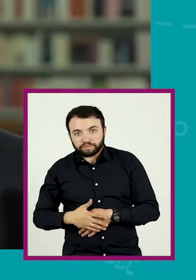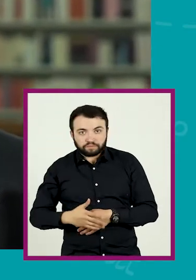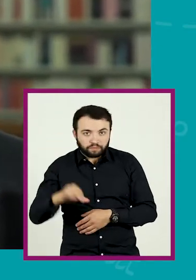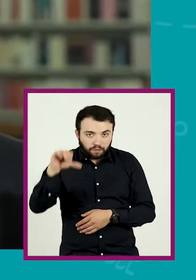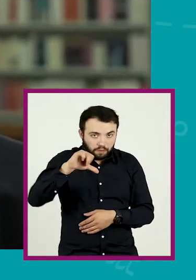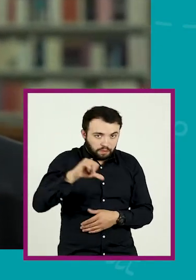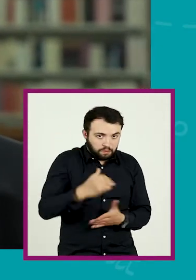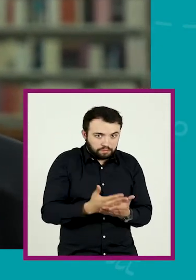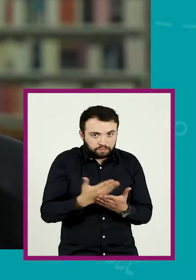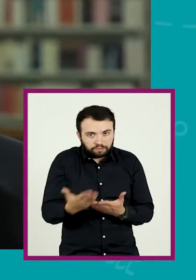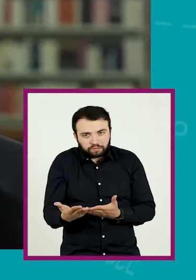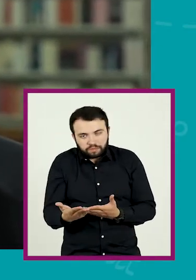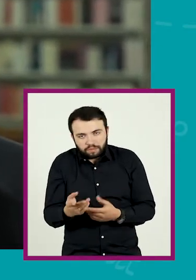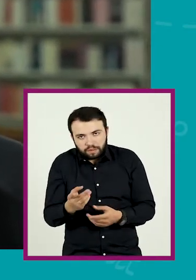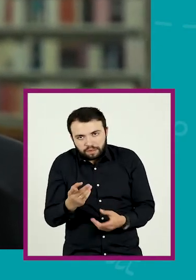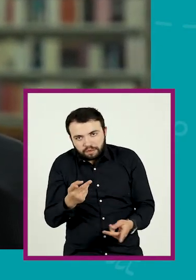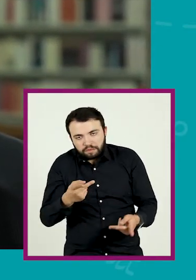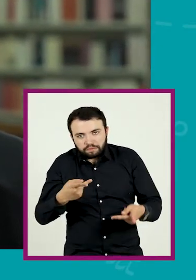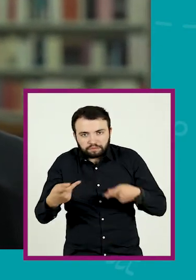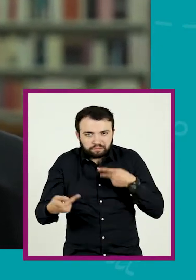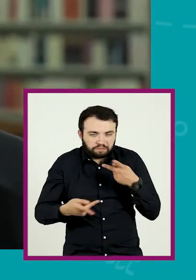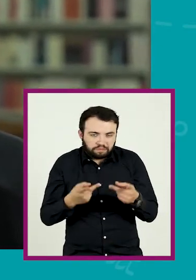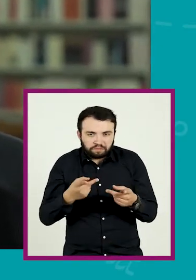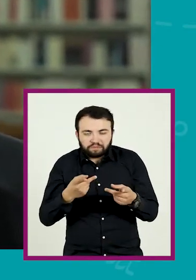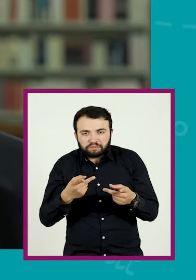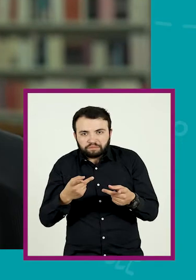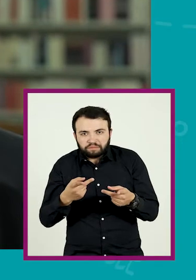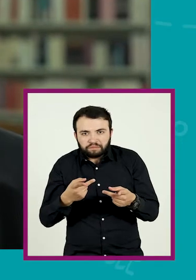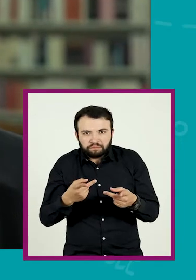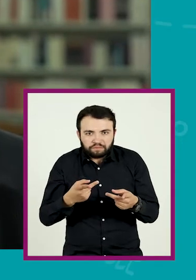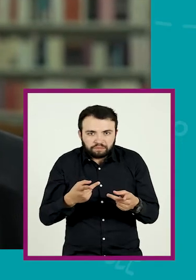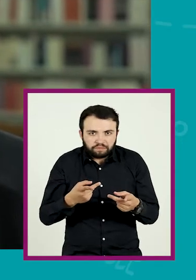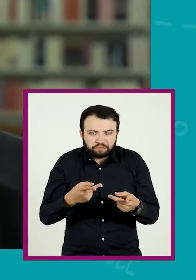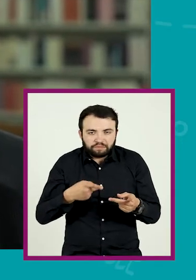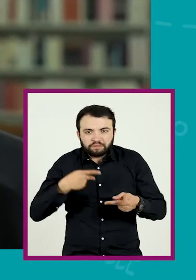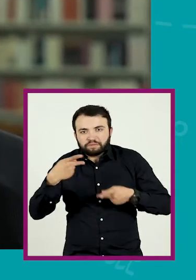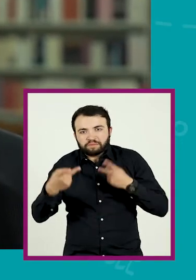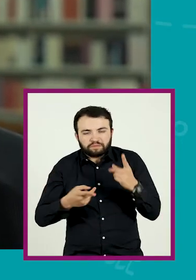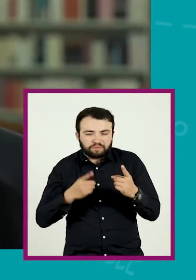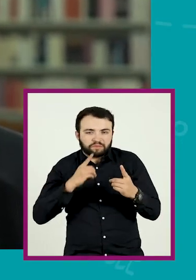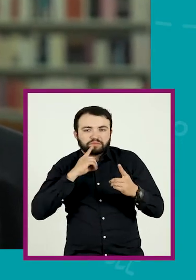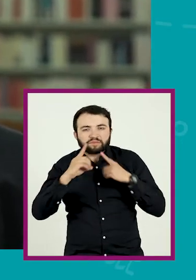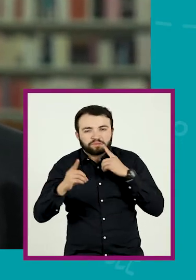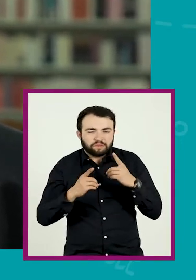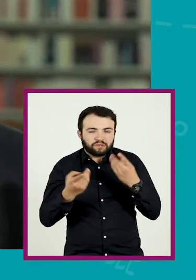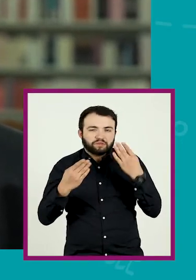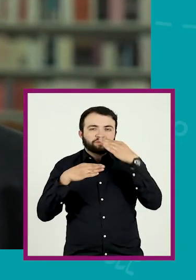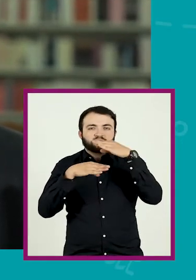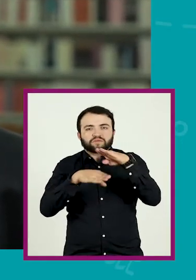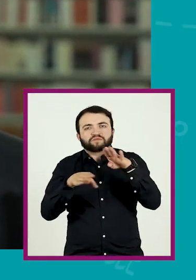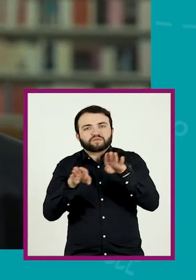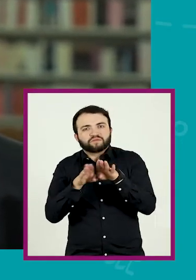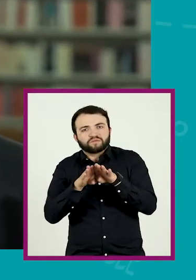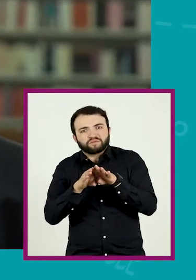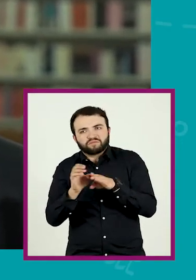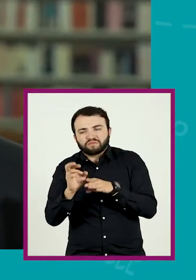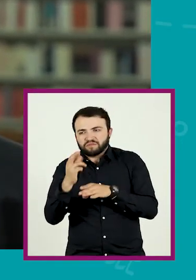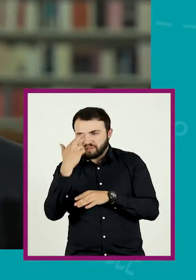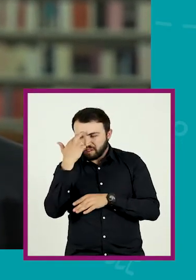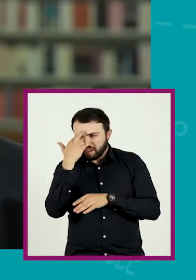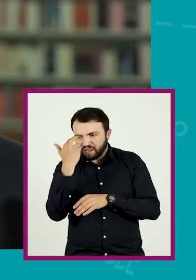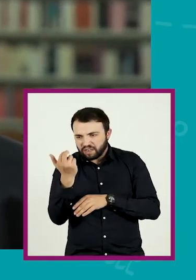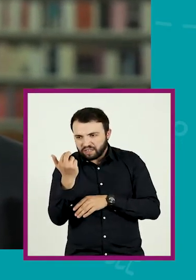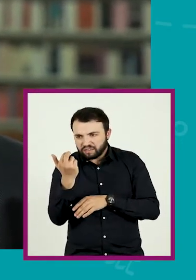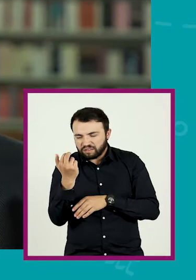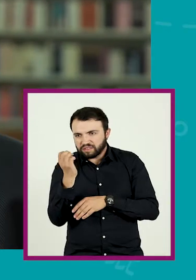esta ocasión conversaremos sobre los límites de la razón o los problemas que supone